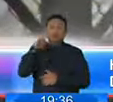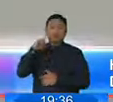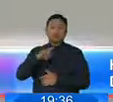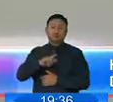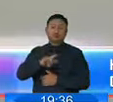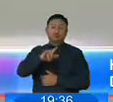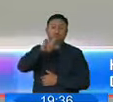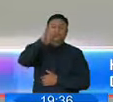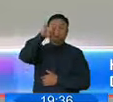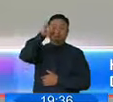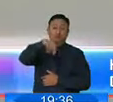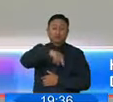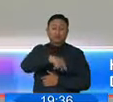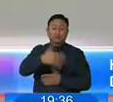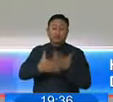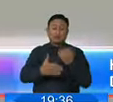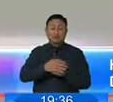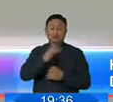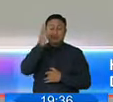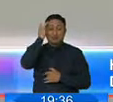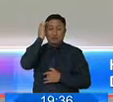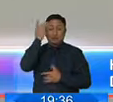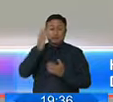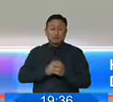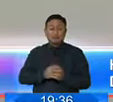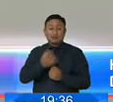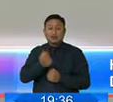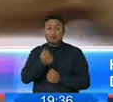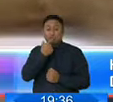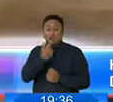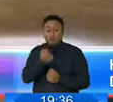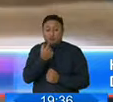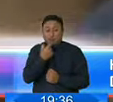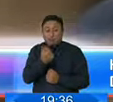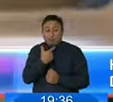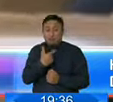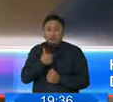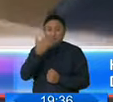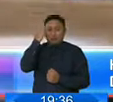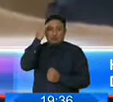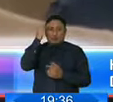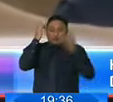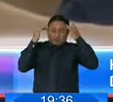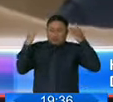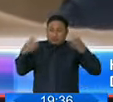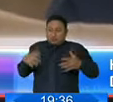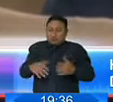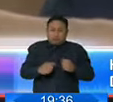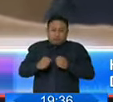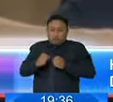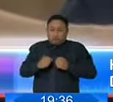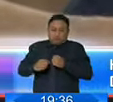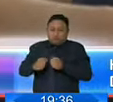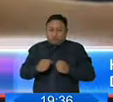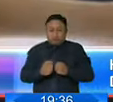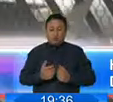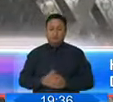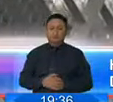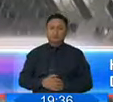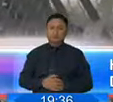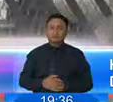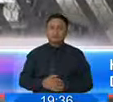tal vez eso lo llevó a tomar algún medicamento en exceso, generando una crisis nerviosa como